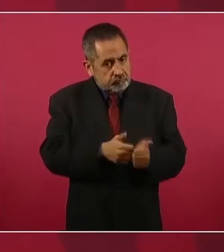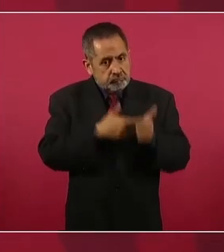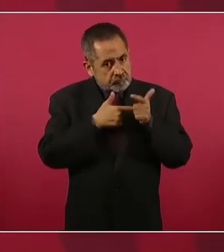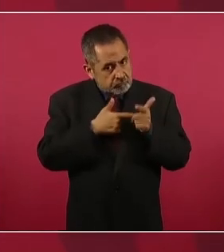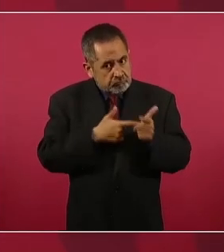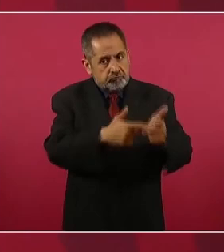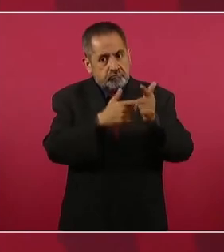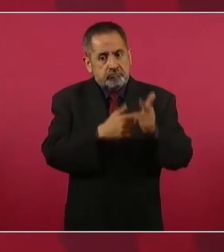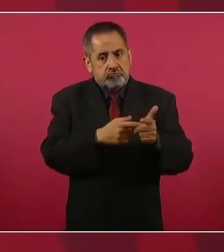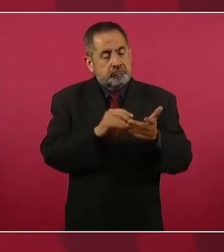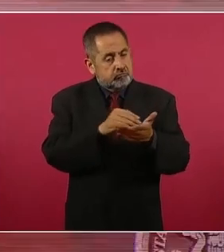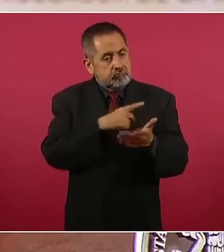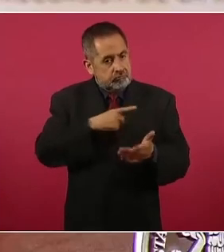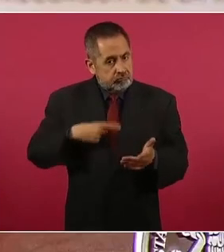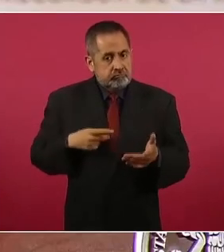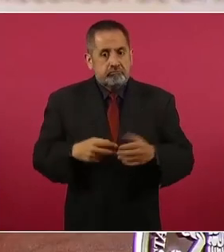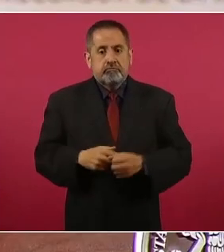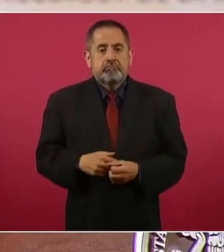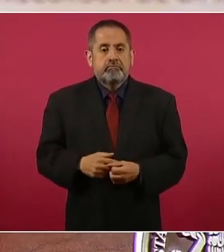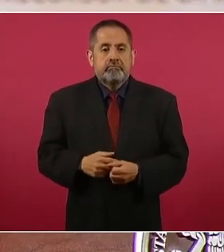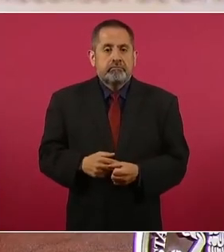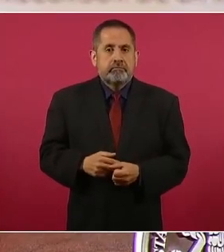detenido,